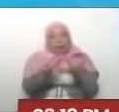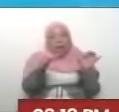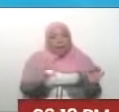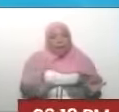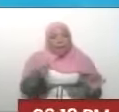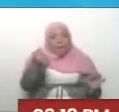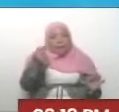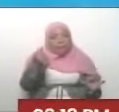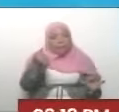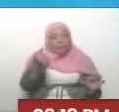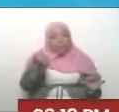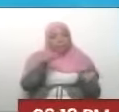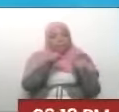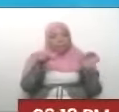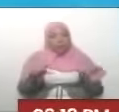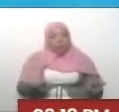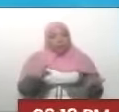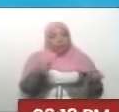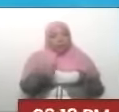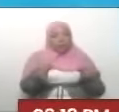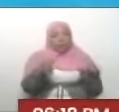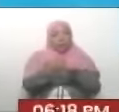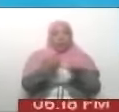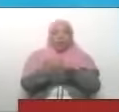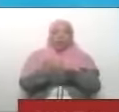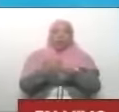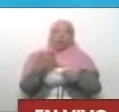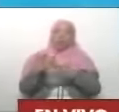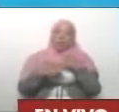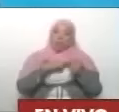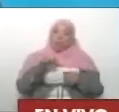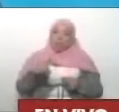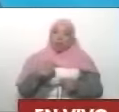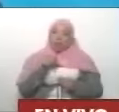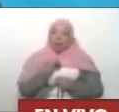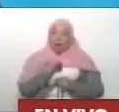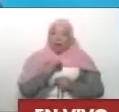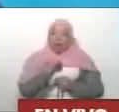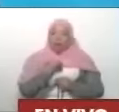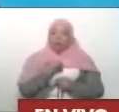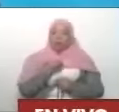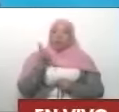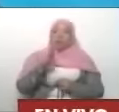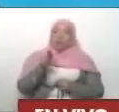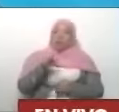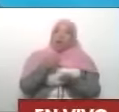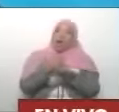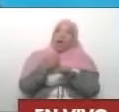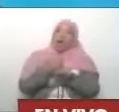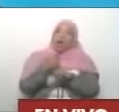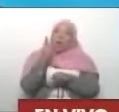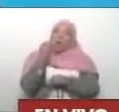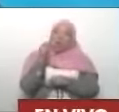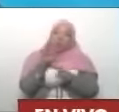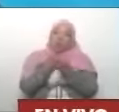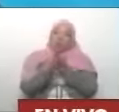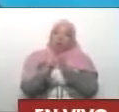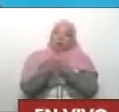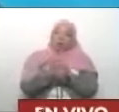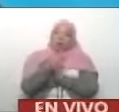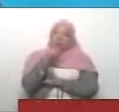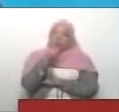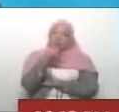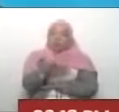y la carga del tiempo histórico. Hay una carga de tiempo histórico que nosotros tenemos y que sin lugar a dudas es una marca